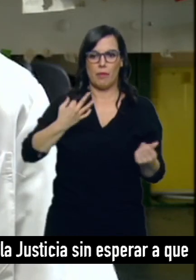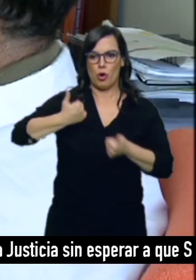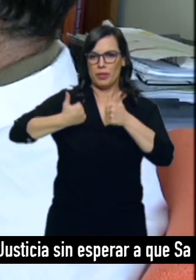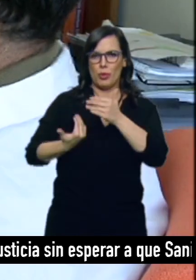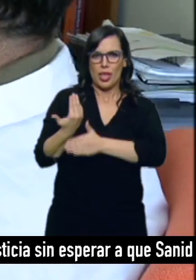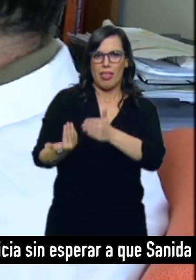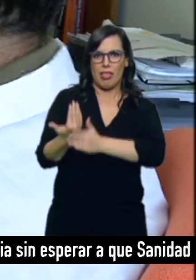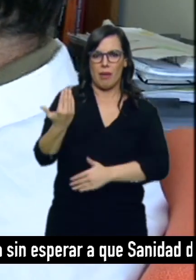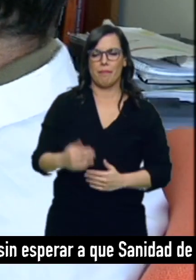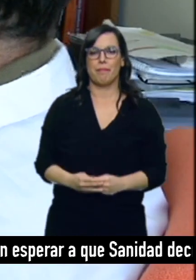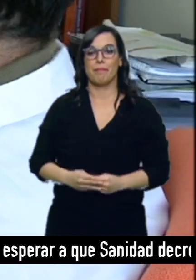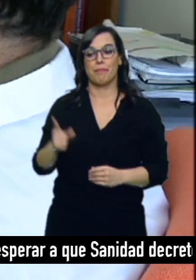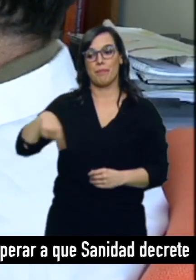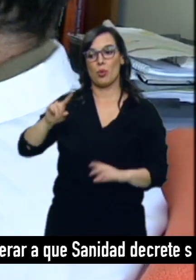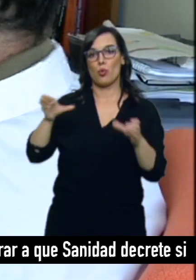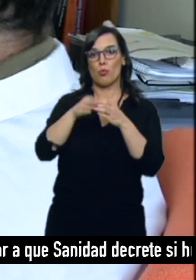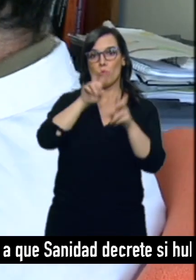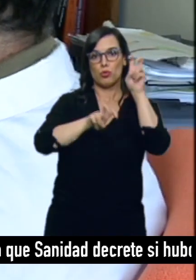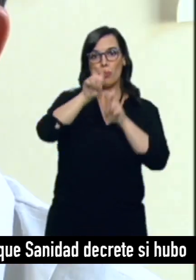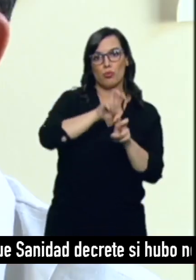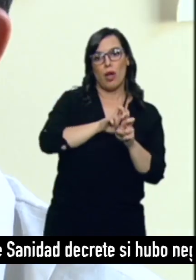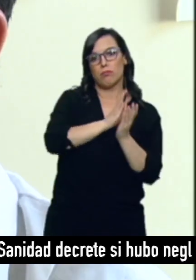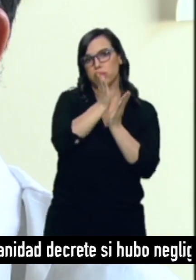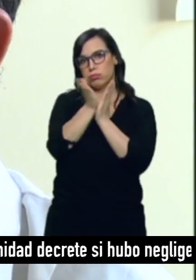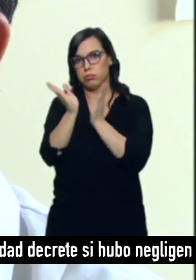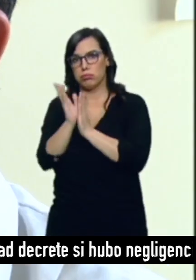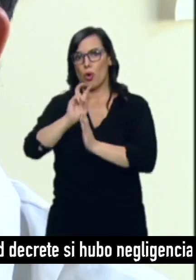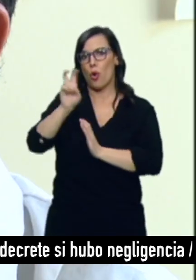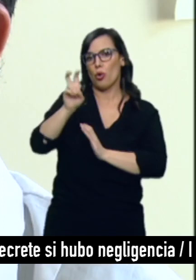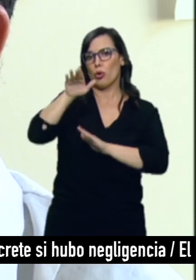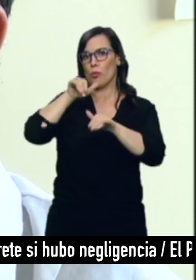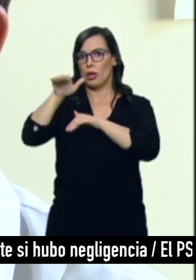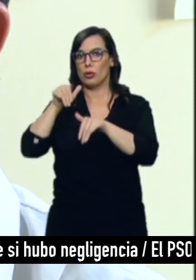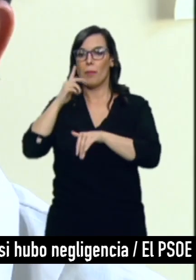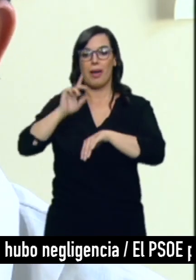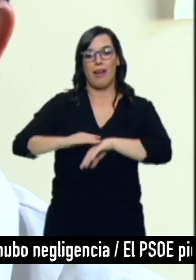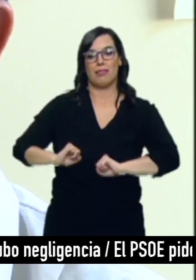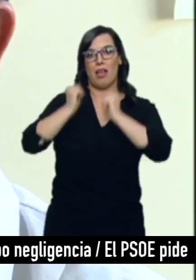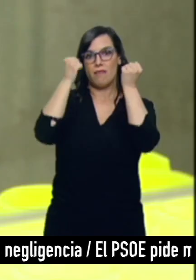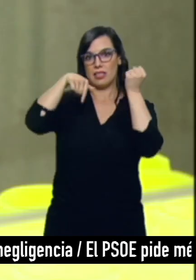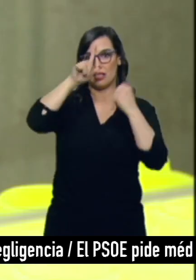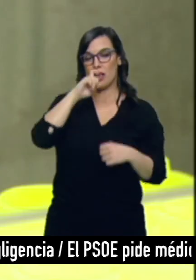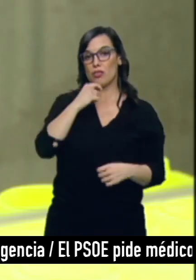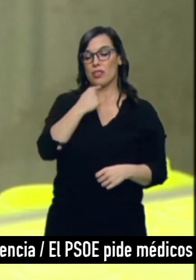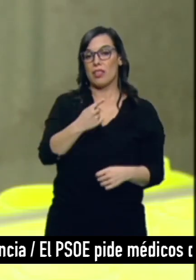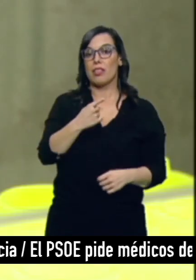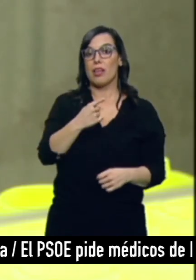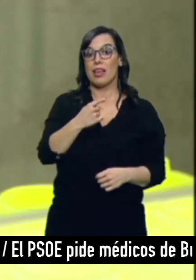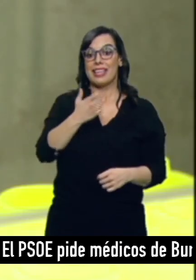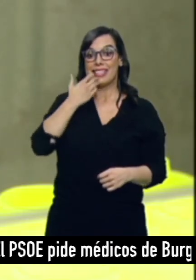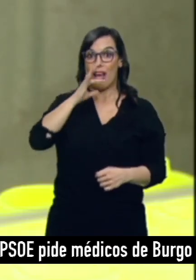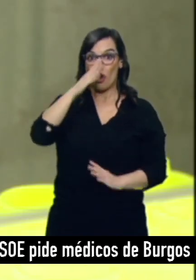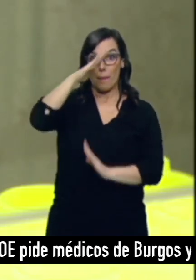día a día. Este grupo busca alternativas en otras convocatorias competitivas que le permitan salvar el año. Aseguran que parar ahora sería un daño